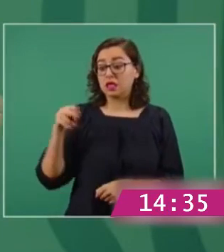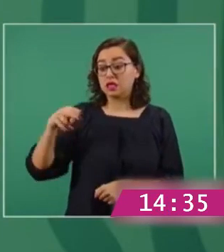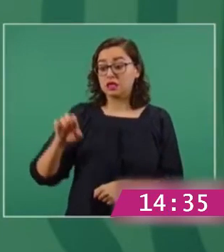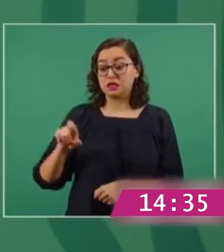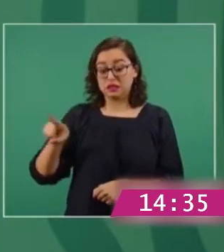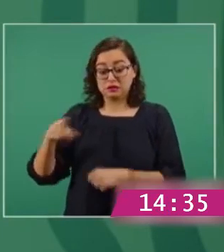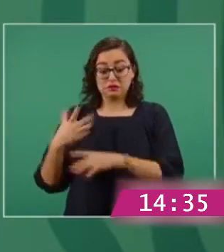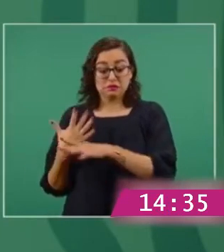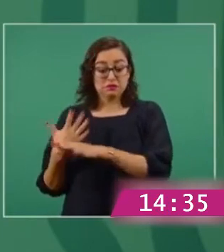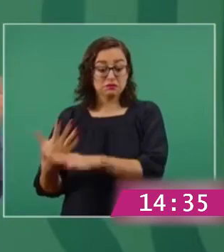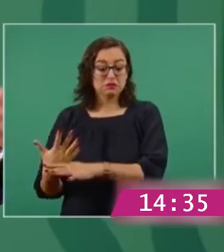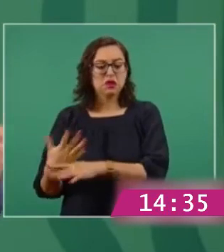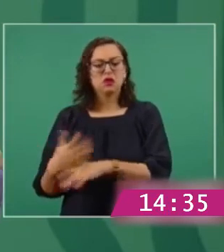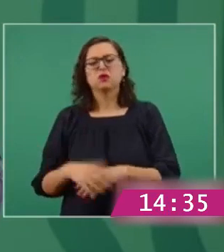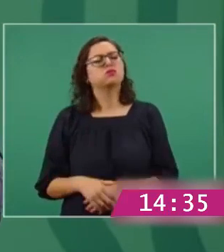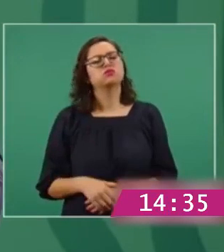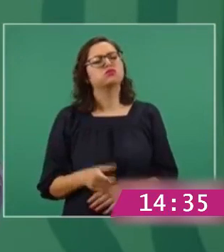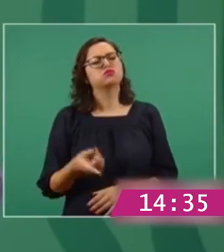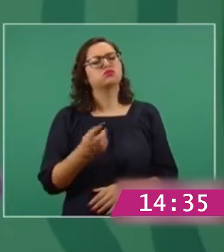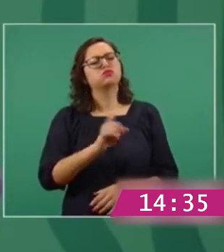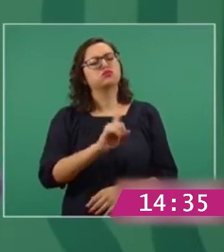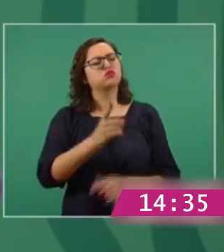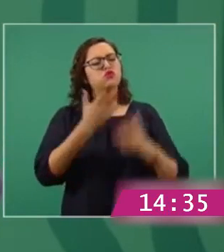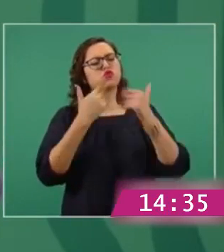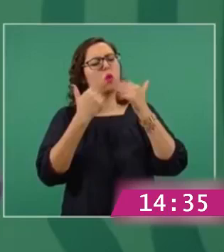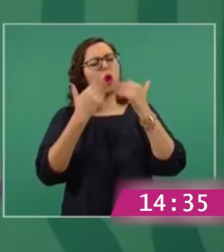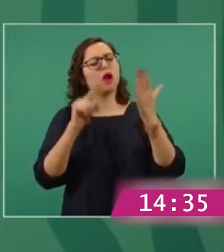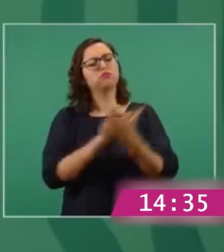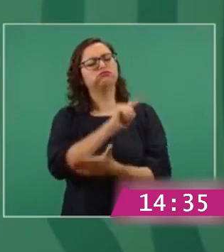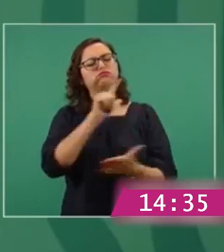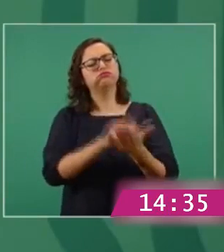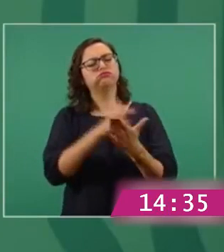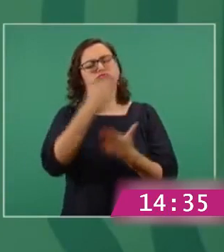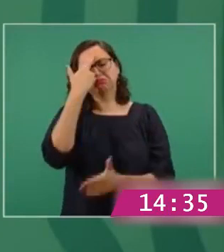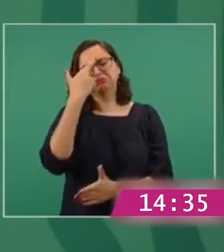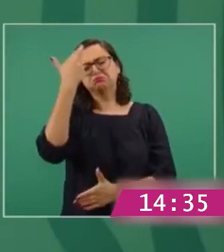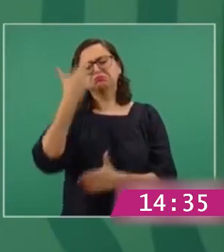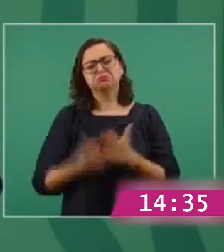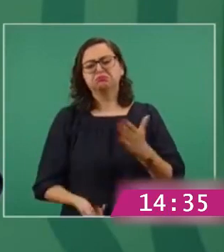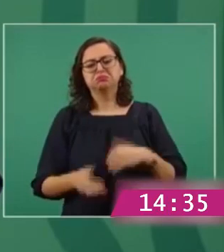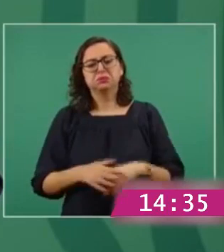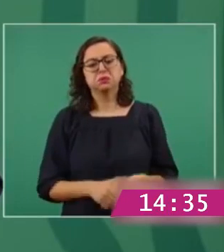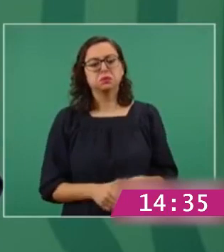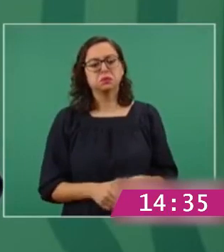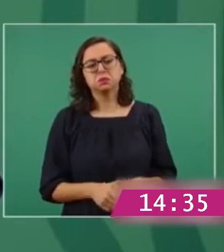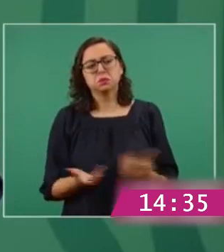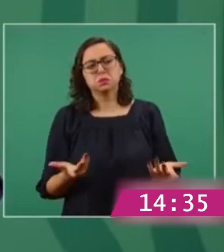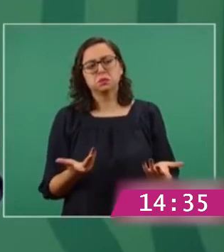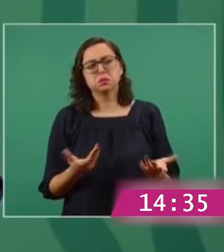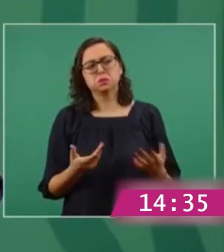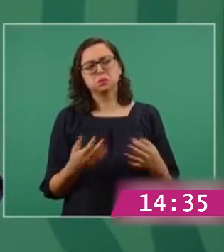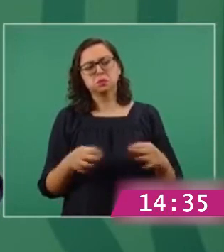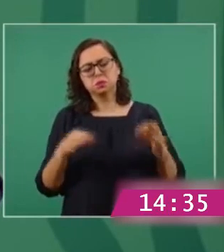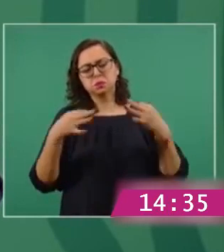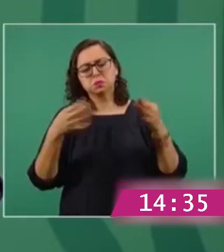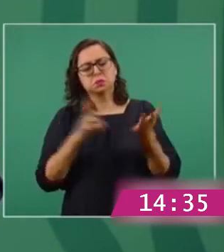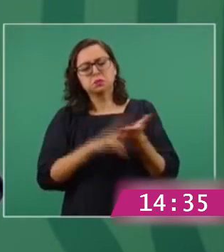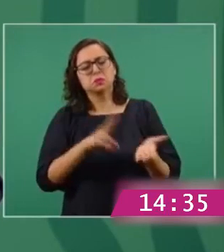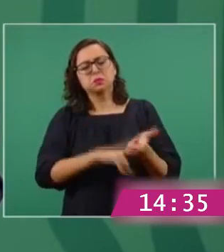los del INE que no era delito, que era un cartón.